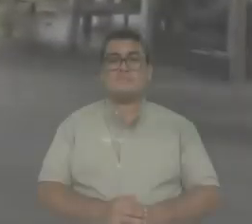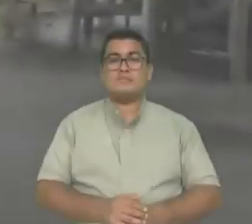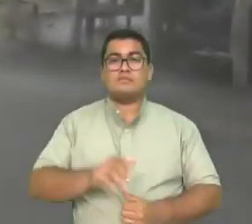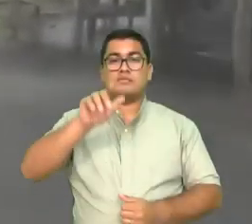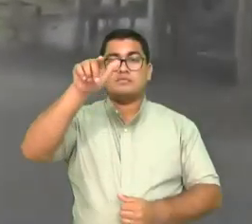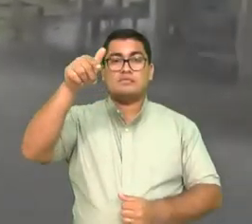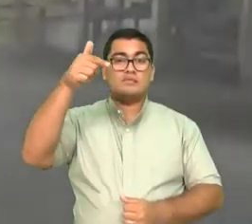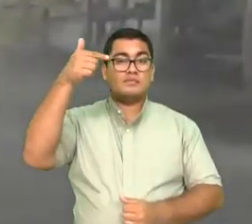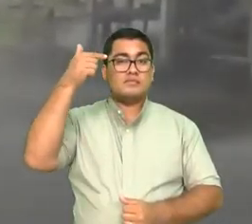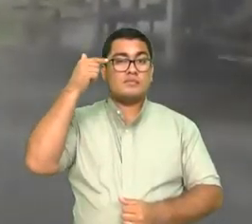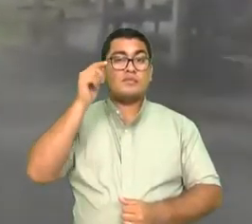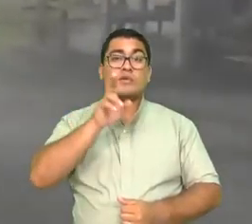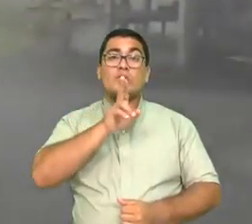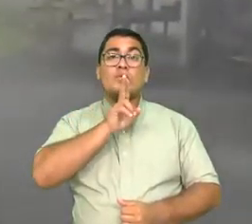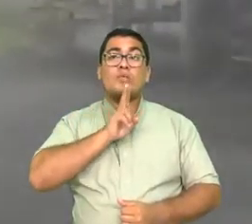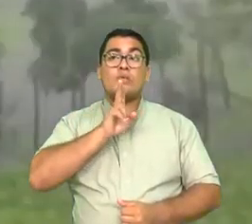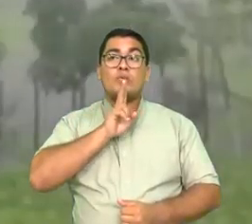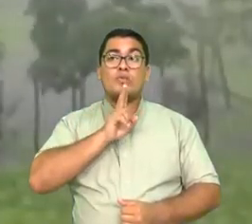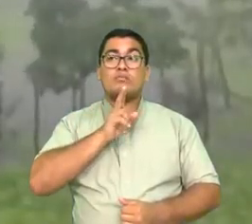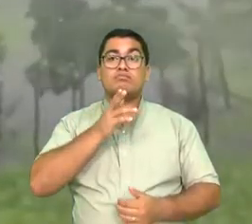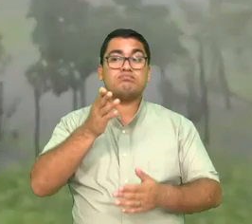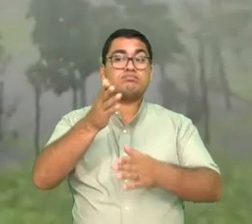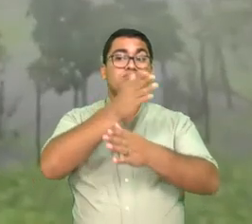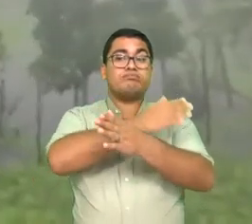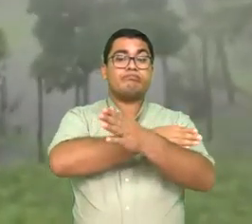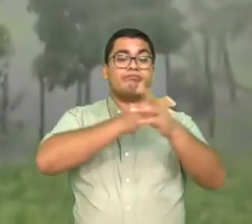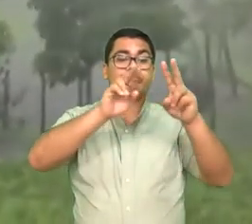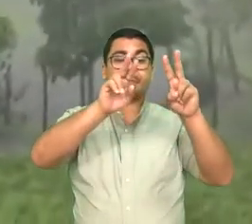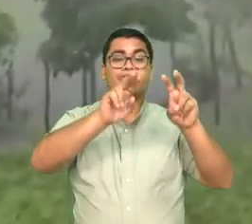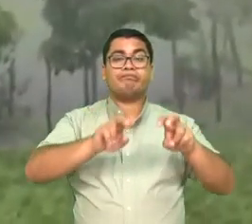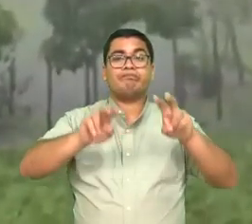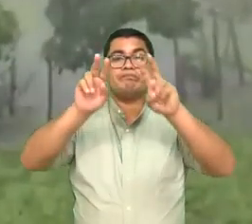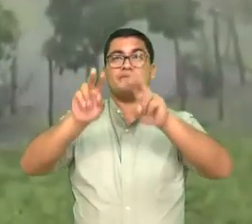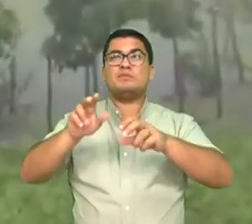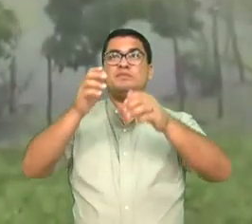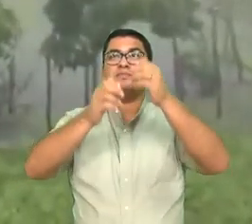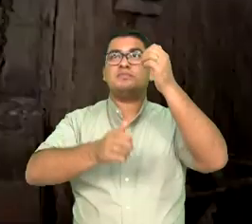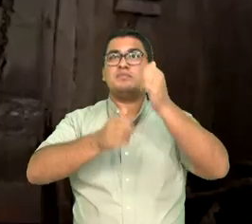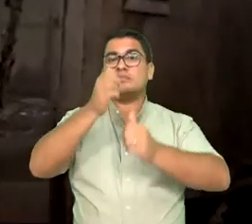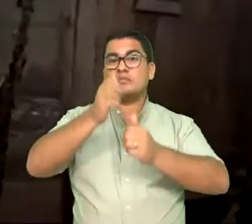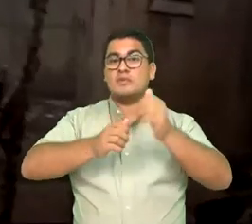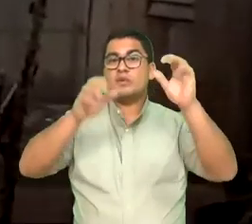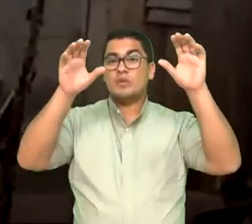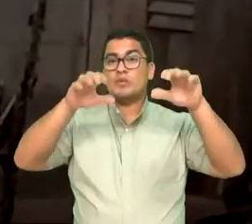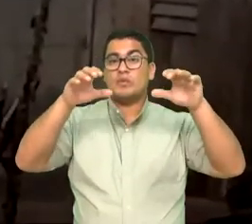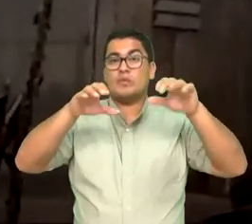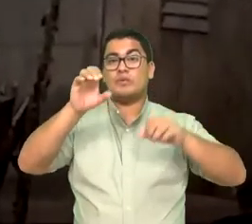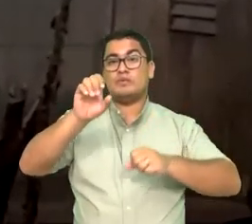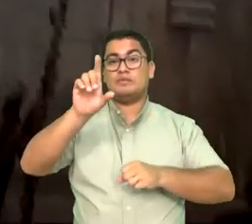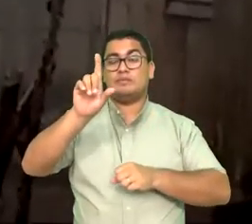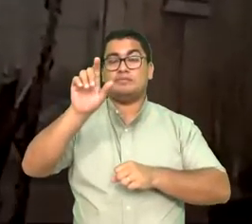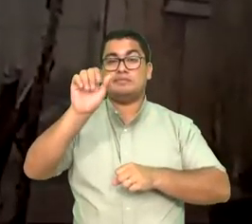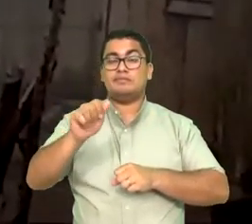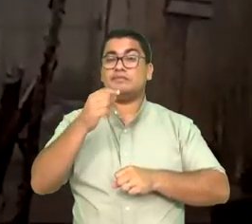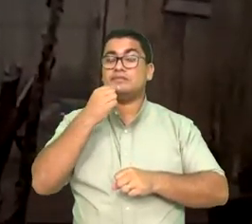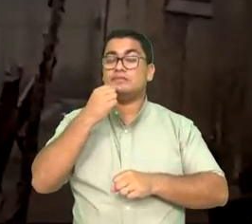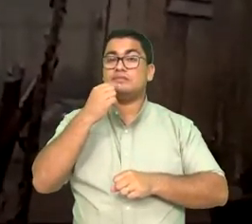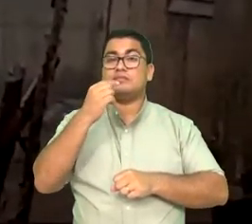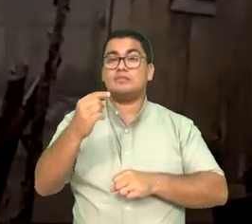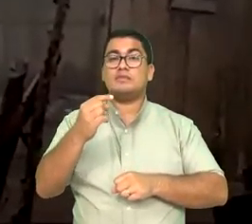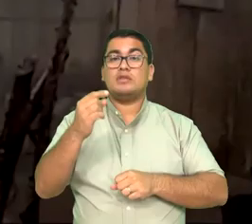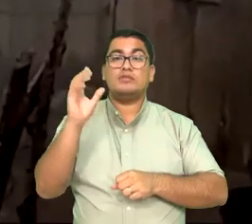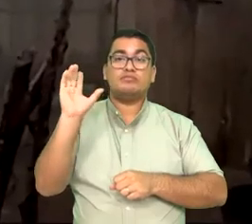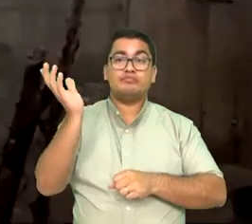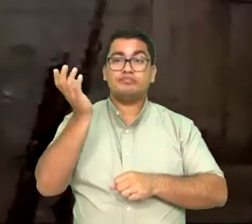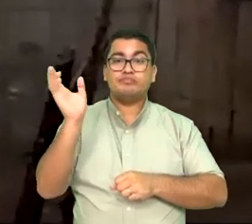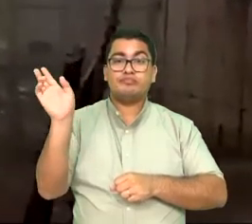El gobierno de Honduras, luego de un profundo análisis de todo lo ocasionado por la tormenta ETA en el país, decidió establecer una segunda alerta